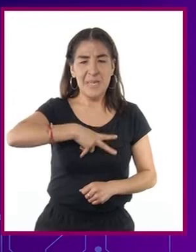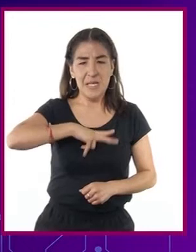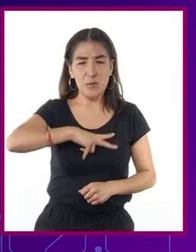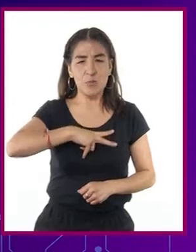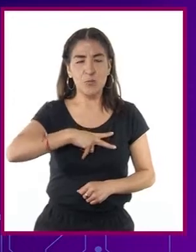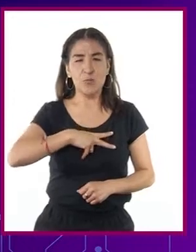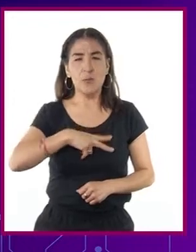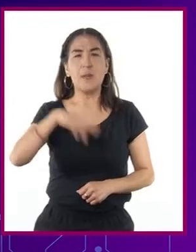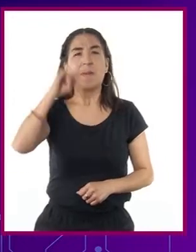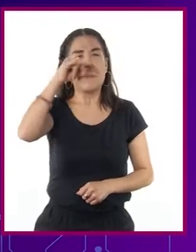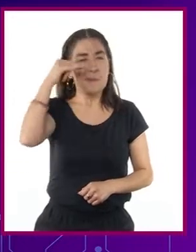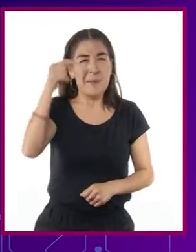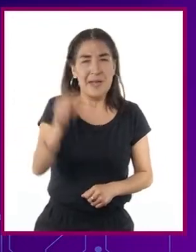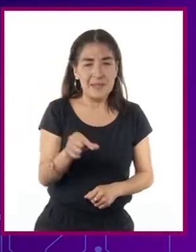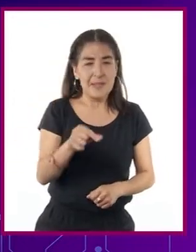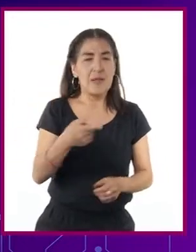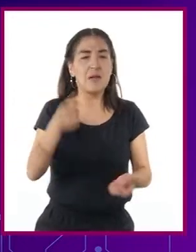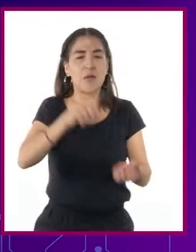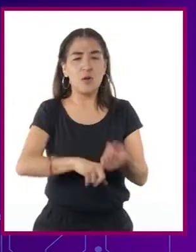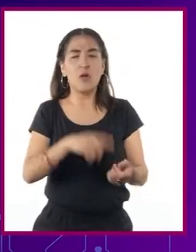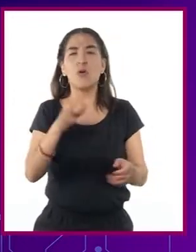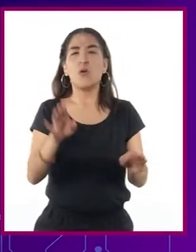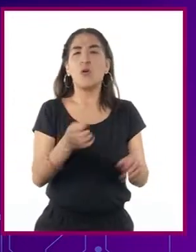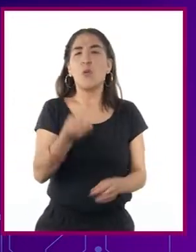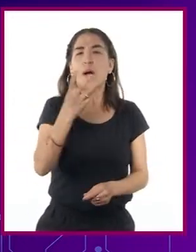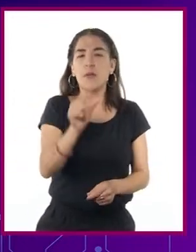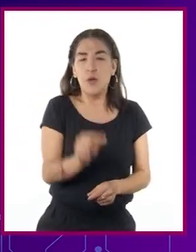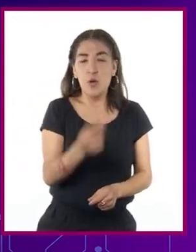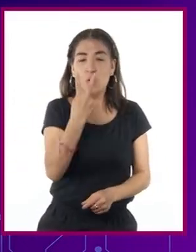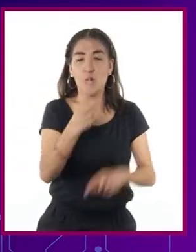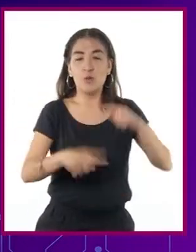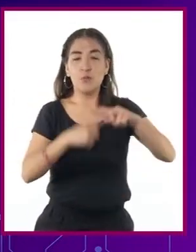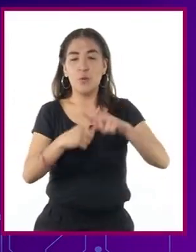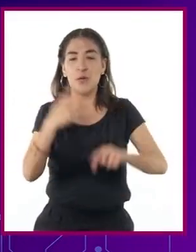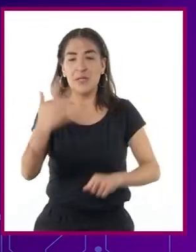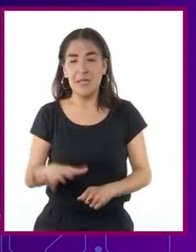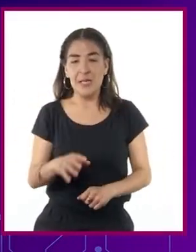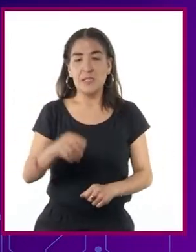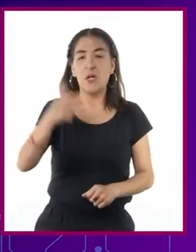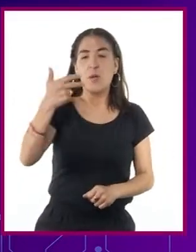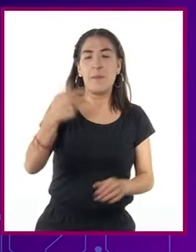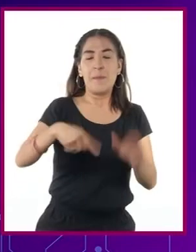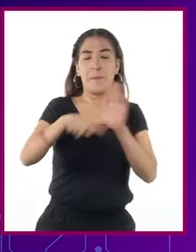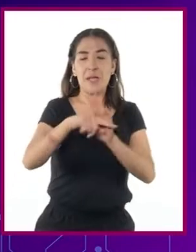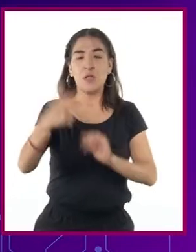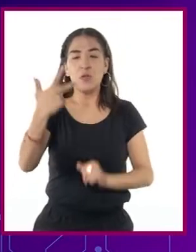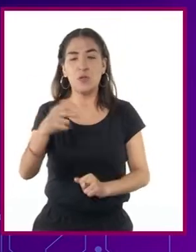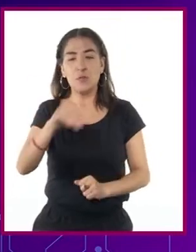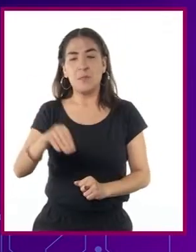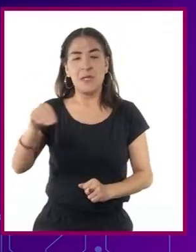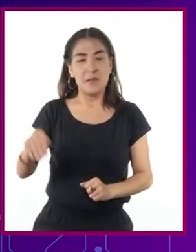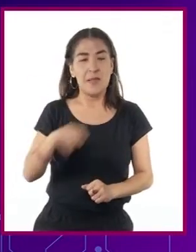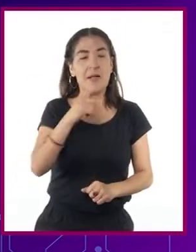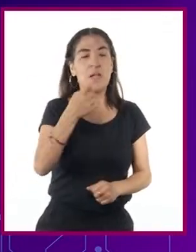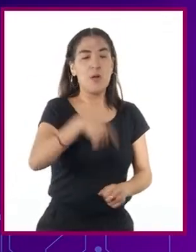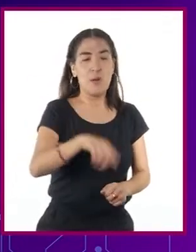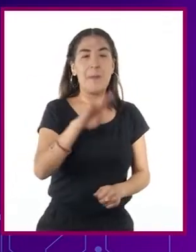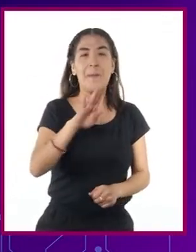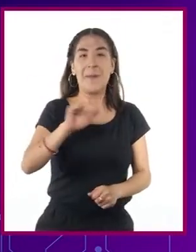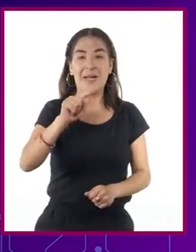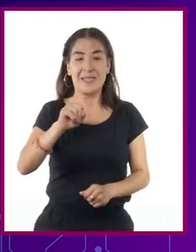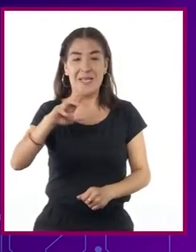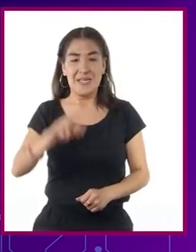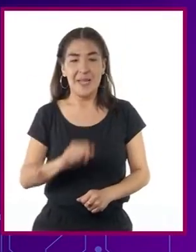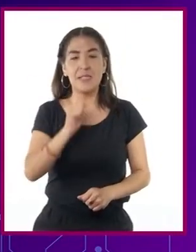bacterias. El tamaño promedio de un virus es de 2 por 10 a la menos 8 milímetros y el de una bacteria es 2 por 10 a la